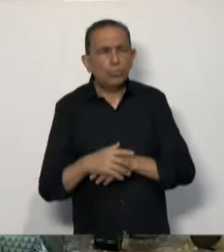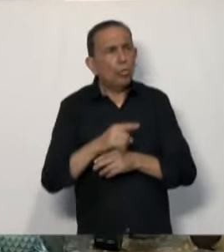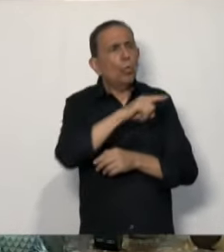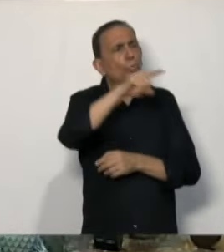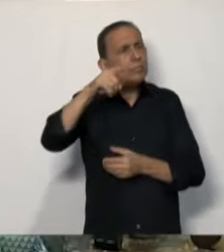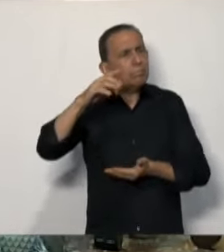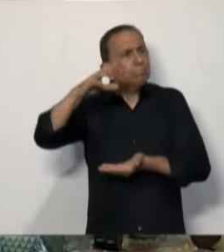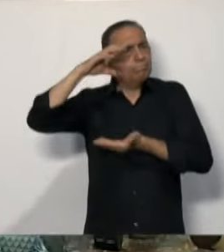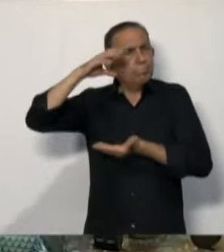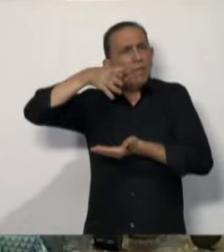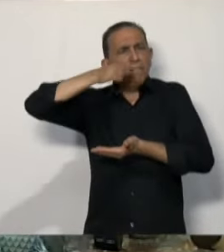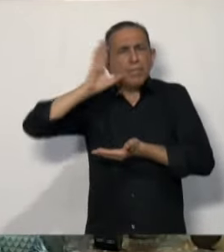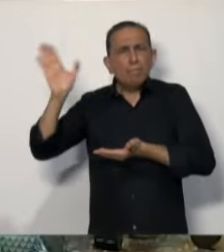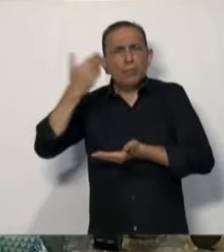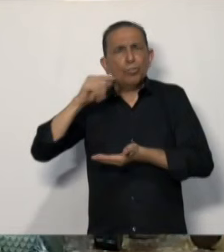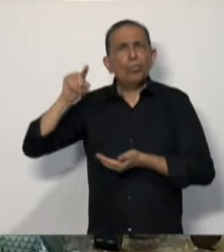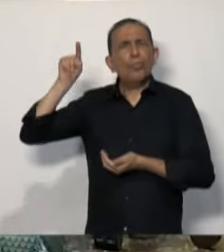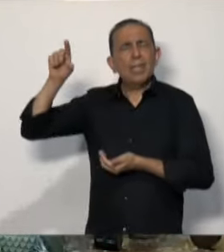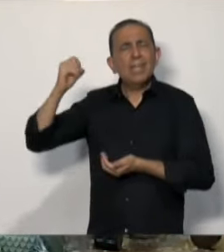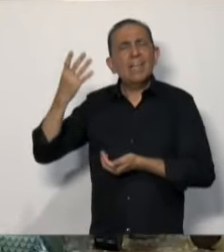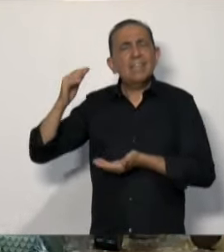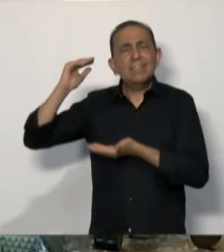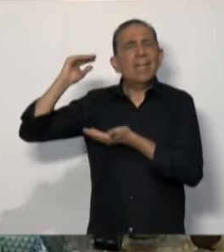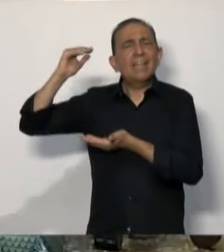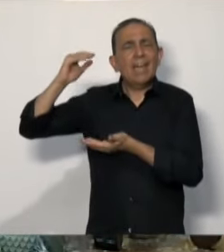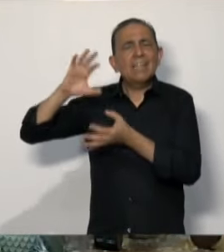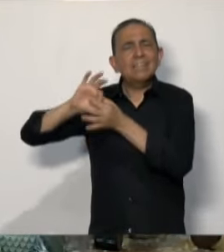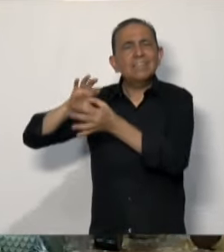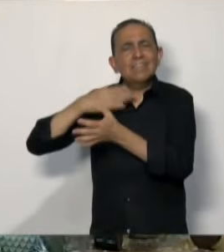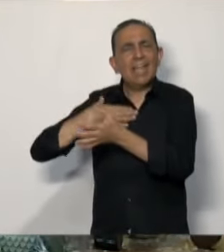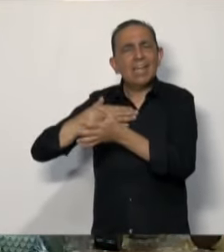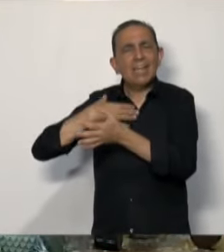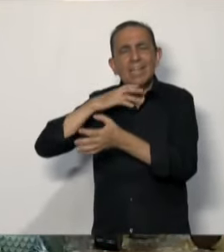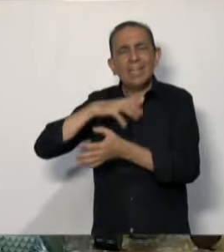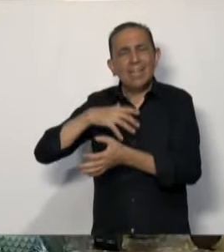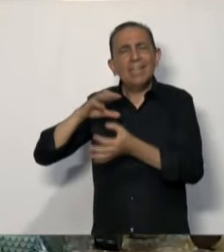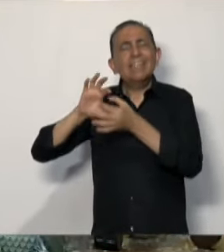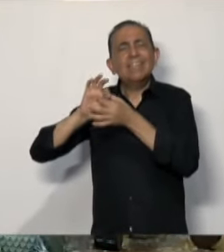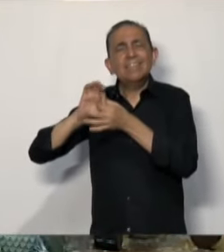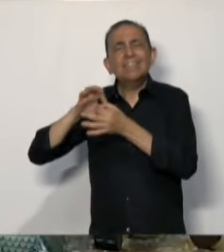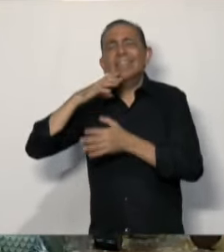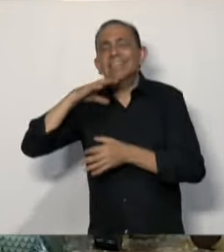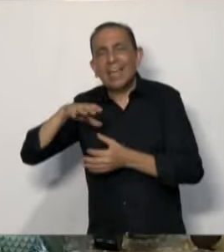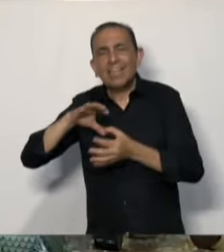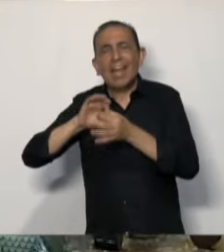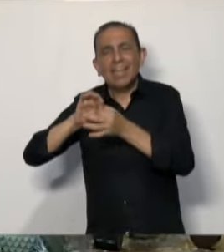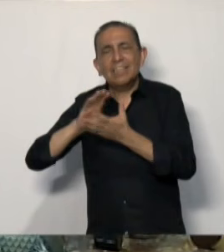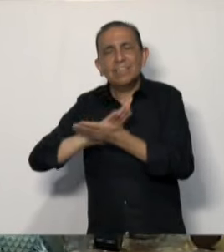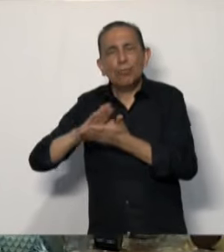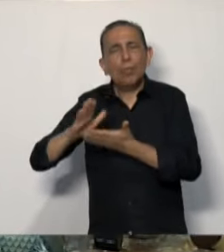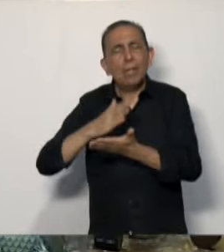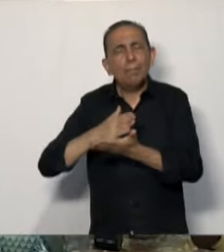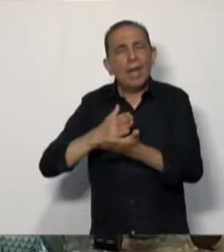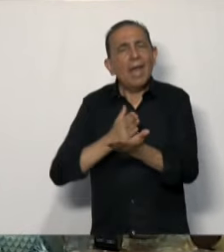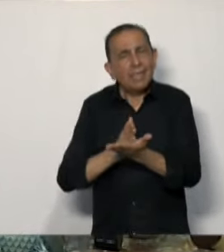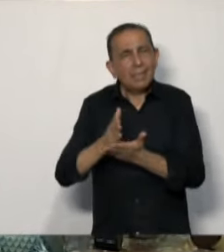tomen y beban todos de él, porque este es el cáliz de mi sangre, sangre de la alianza nueva y eterna,